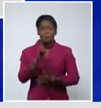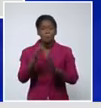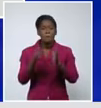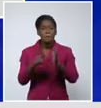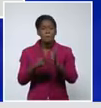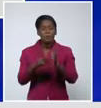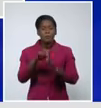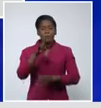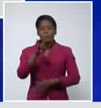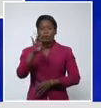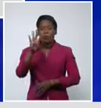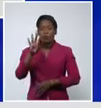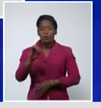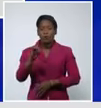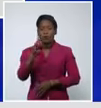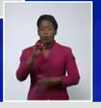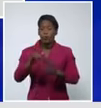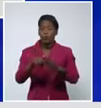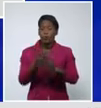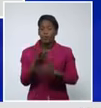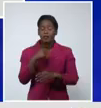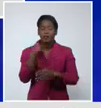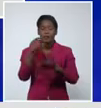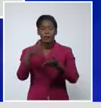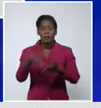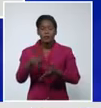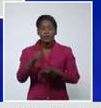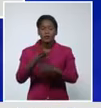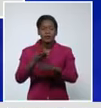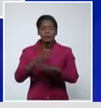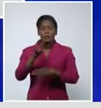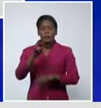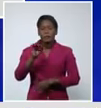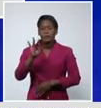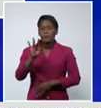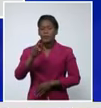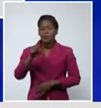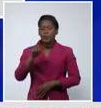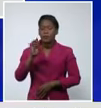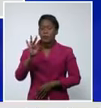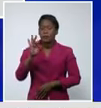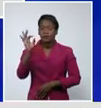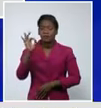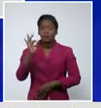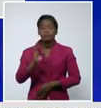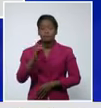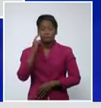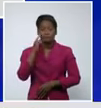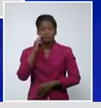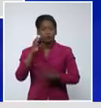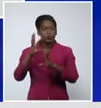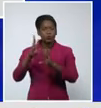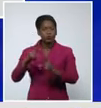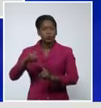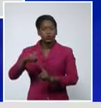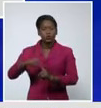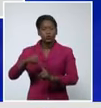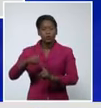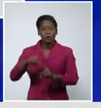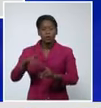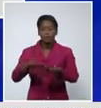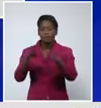1940 en un solo día, es el 28,8% de todos los que han fallecido en el